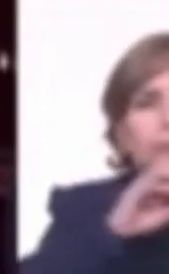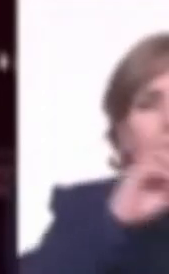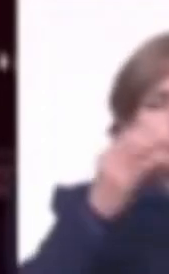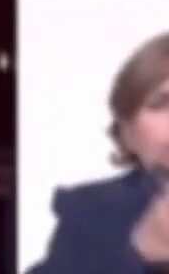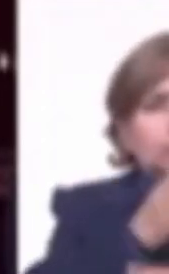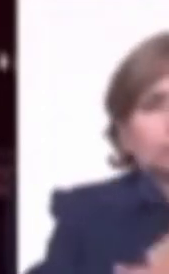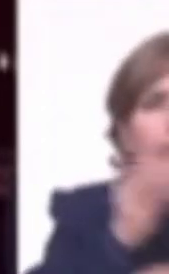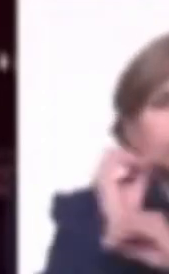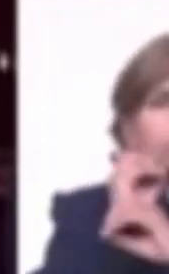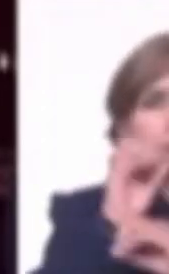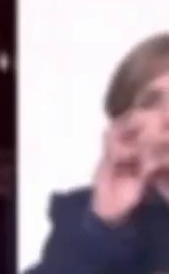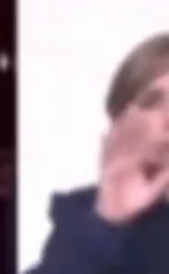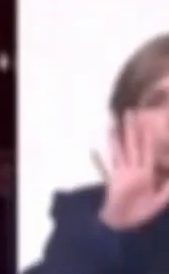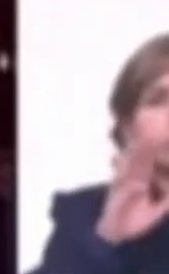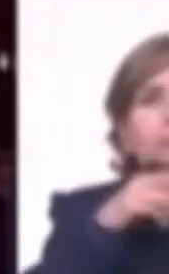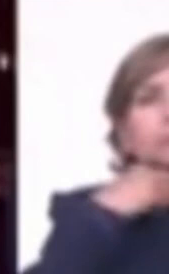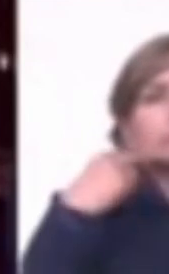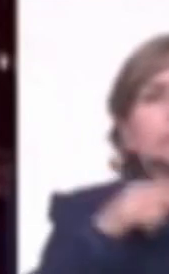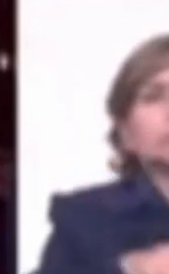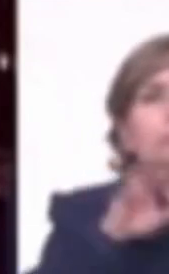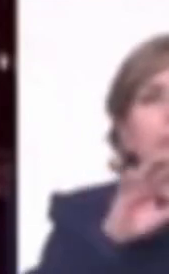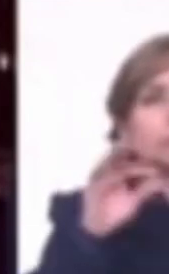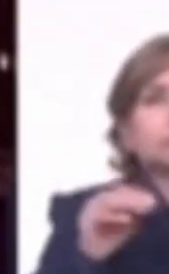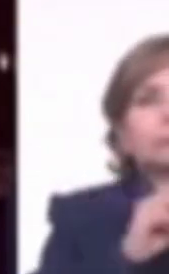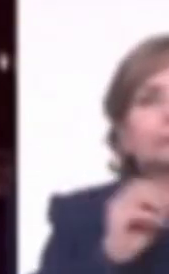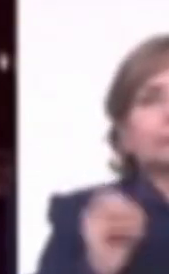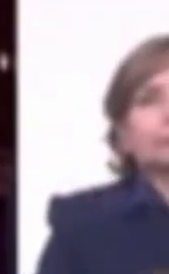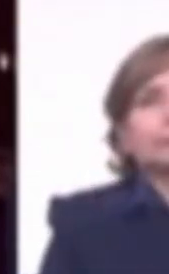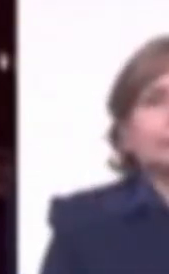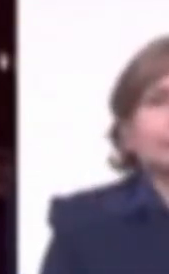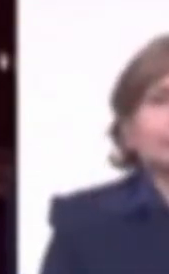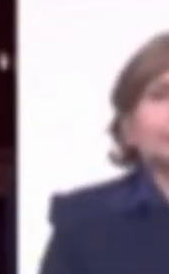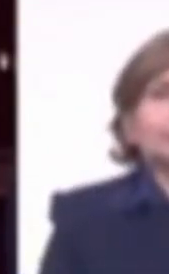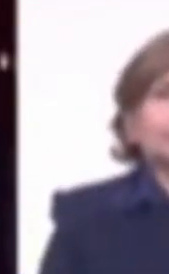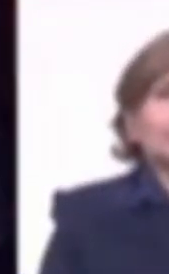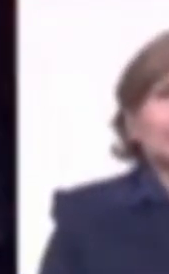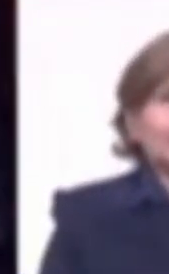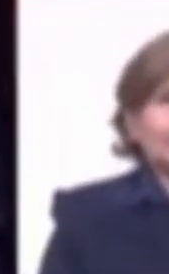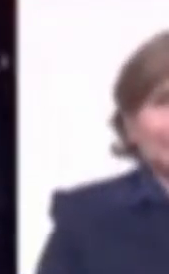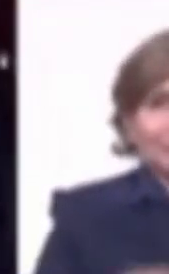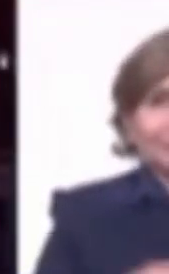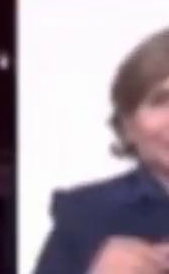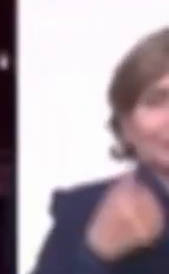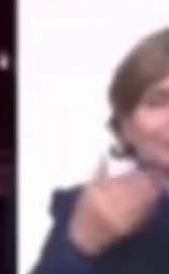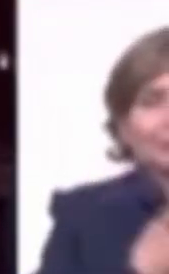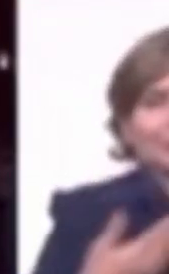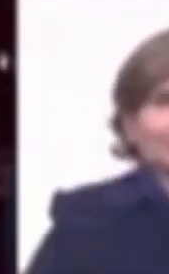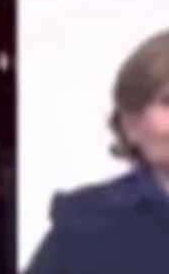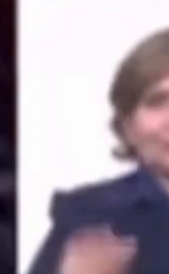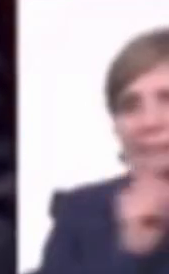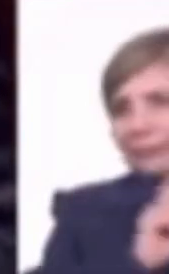de Avance en Octubre 75% y en noviembre el 99% y lo mismo va a ocurrir con las otras entidades del Estado